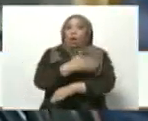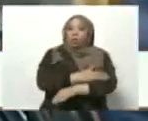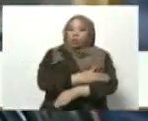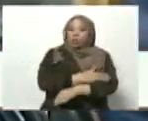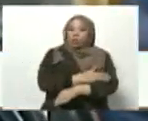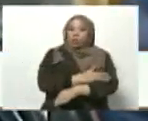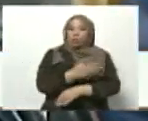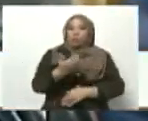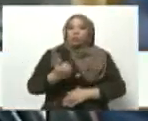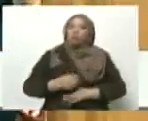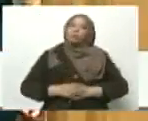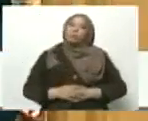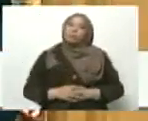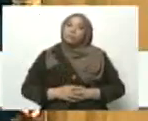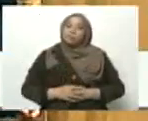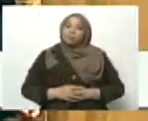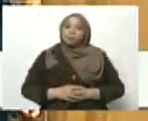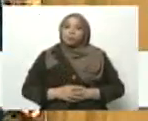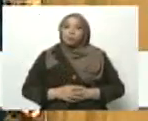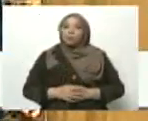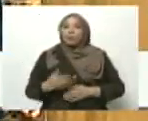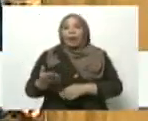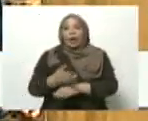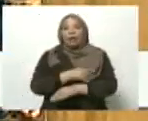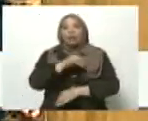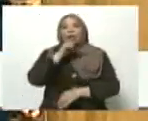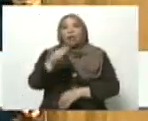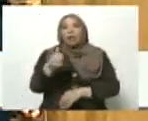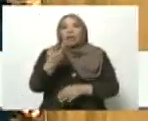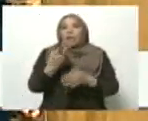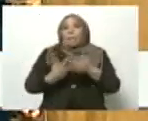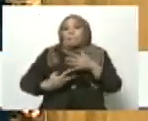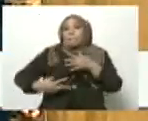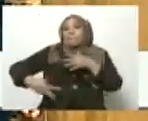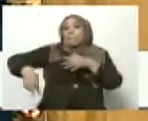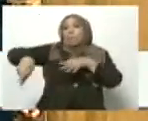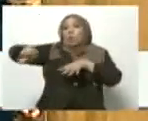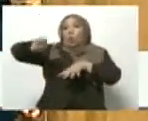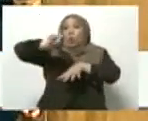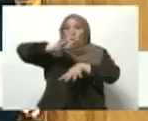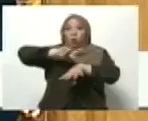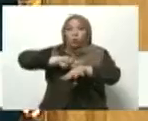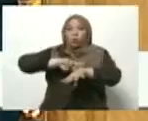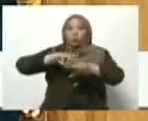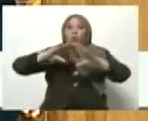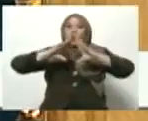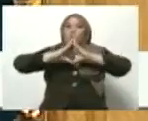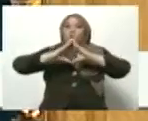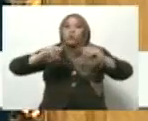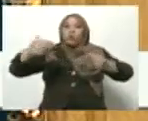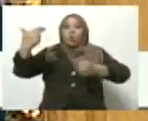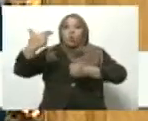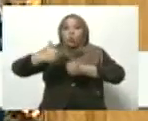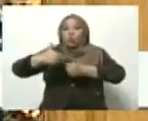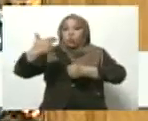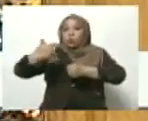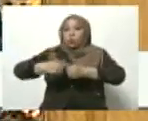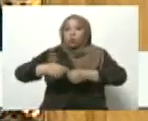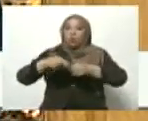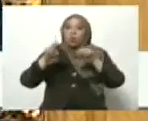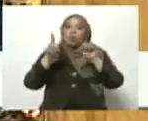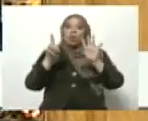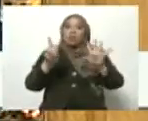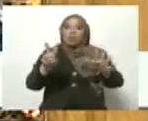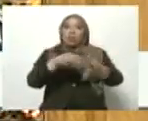19. Hasta ese momento era todo malo, pero incluso vino peor. Dijo, bloqueado todos los fondos de PDVSA.